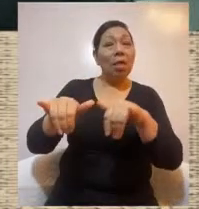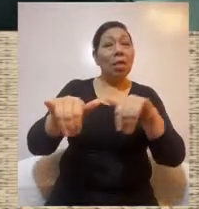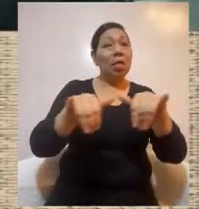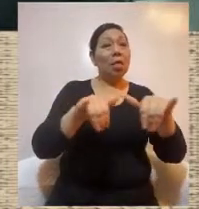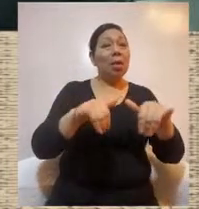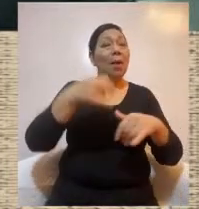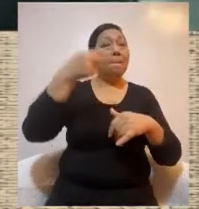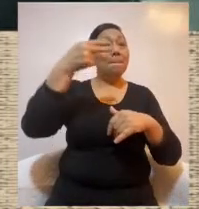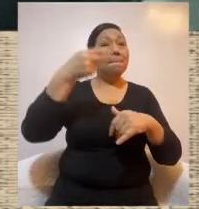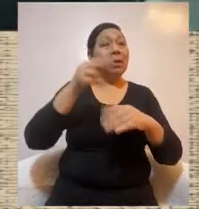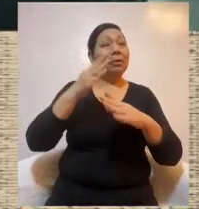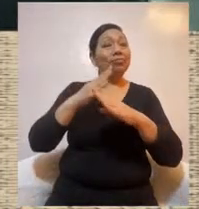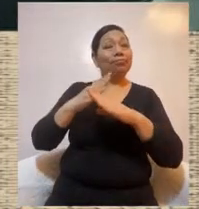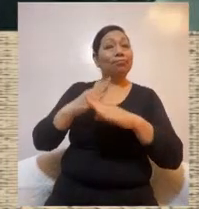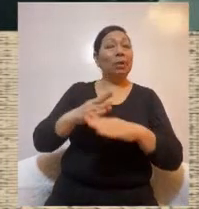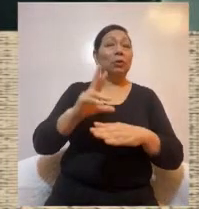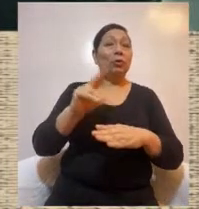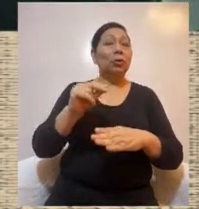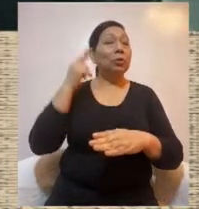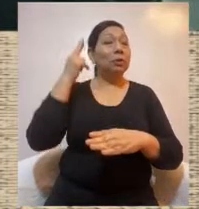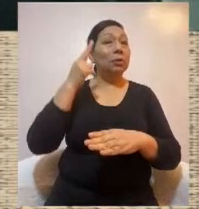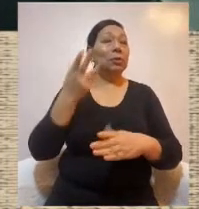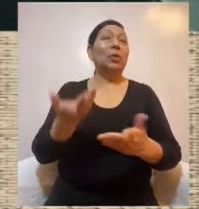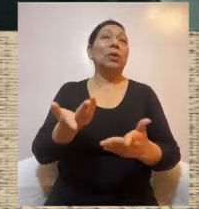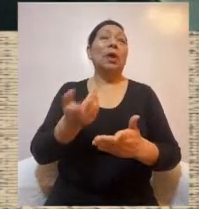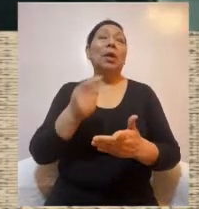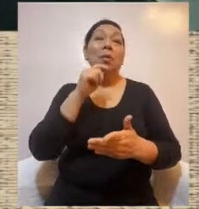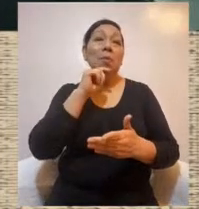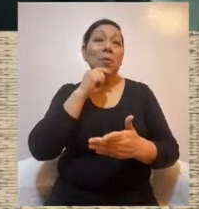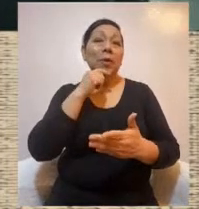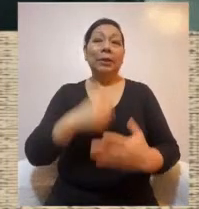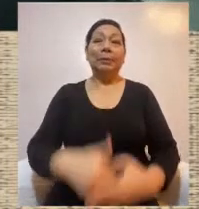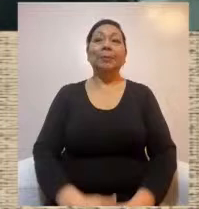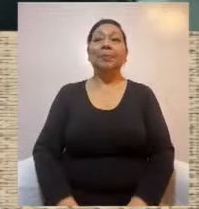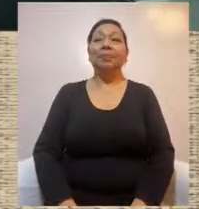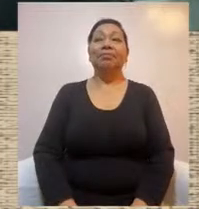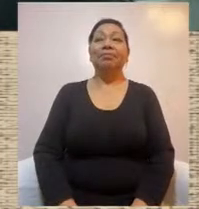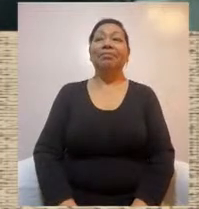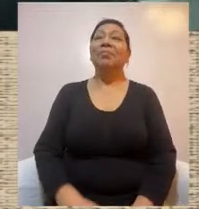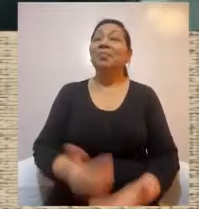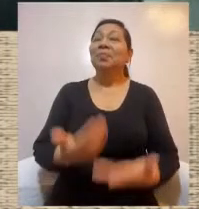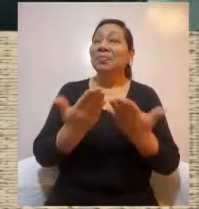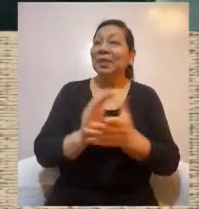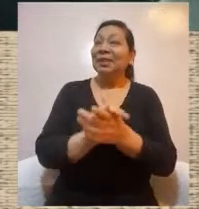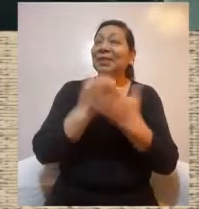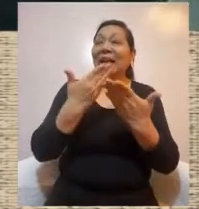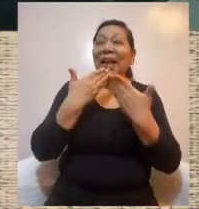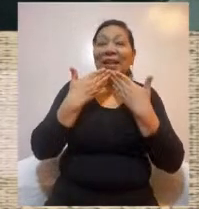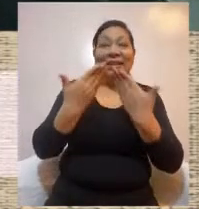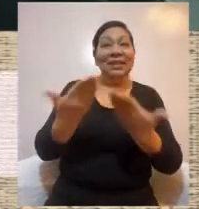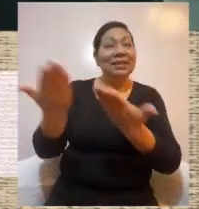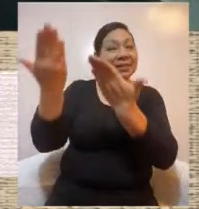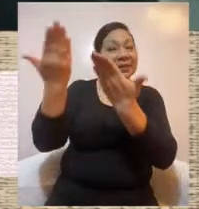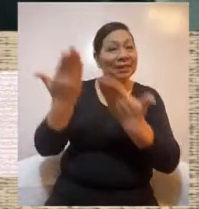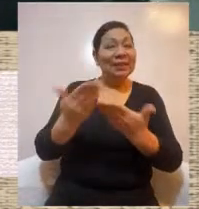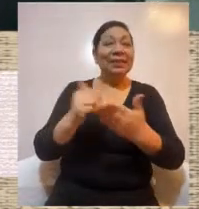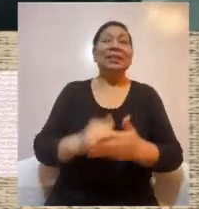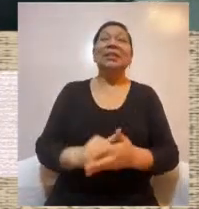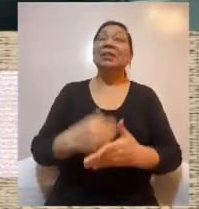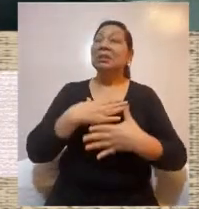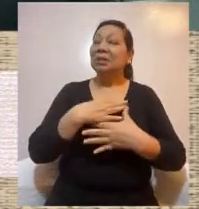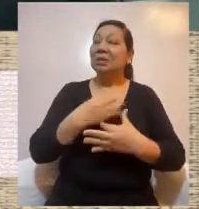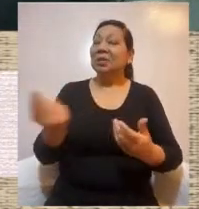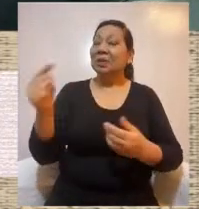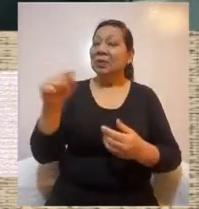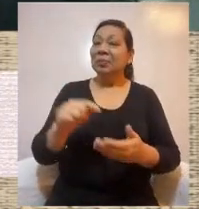de igualdad y prohibición de discriminación por razón de sexo. Buenas tardes, muchas gracias por la invitación,